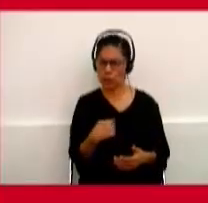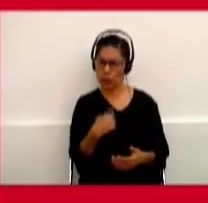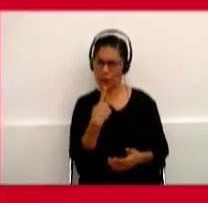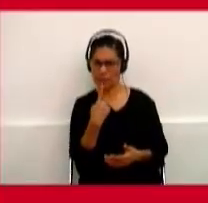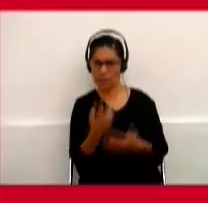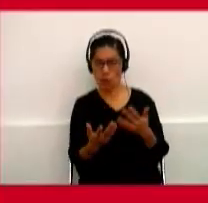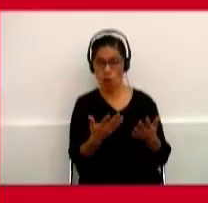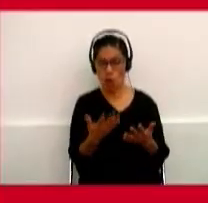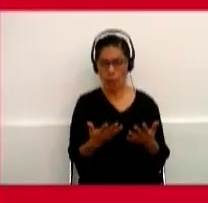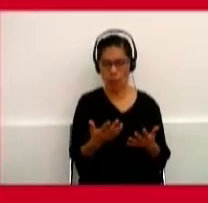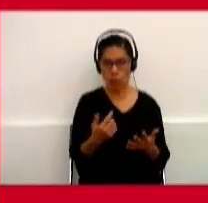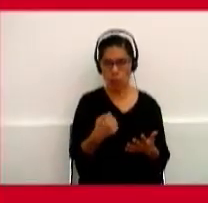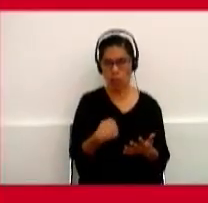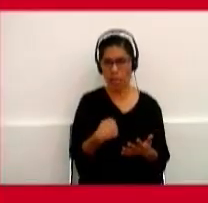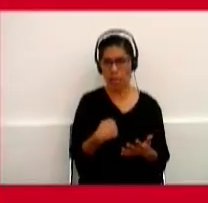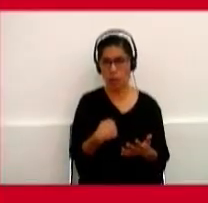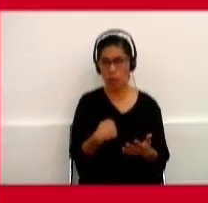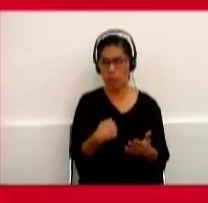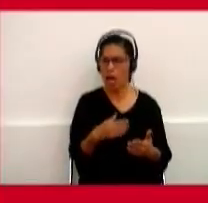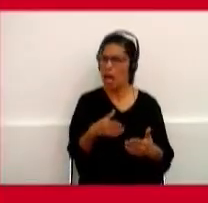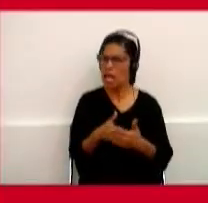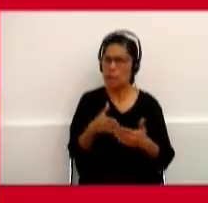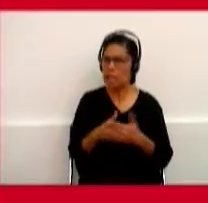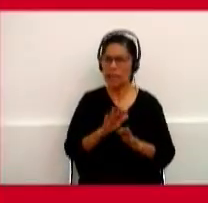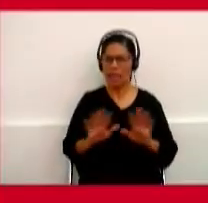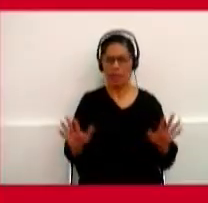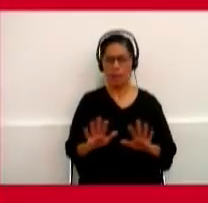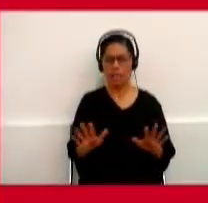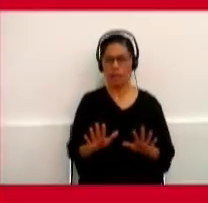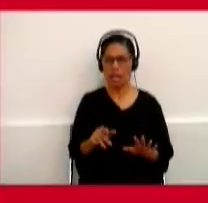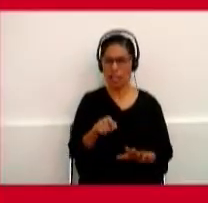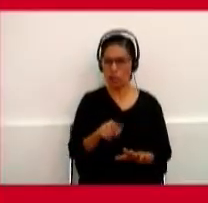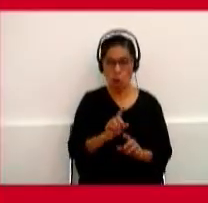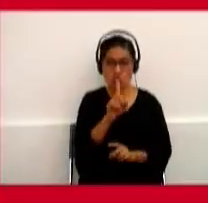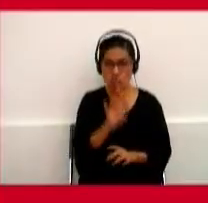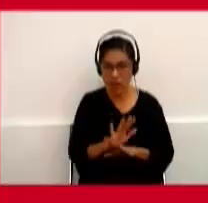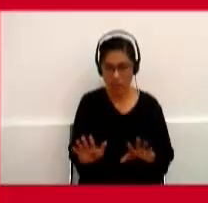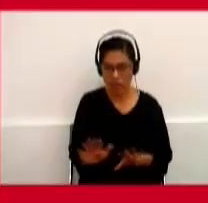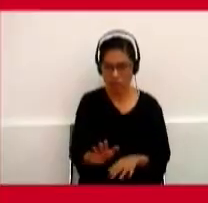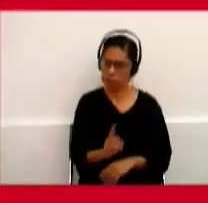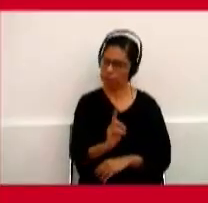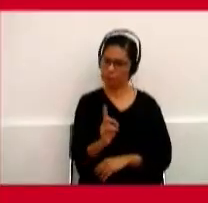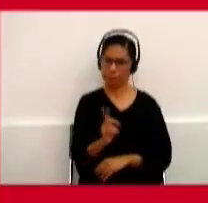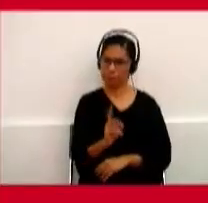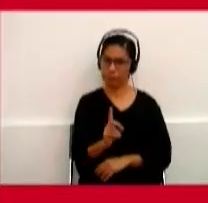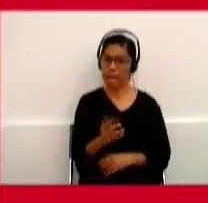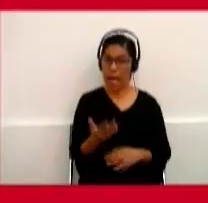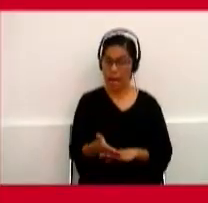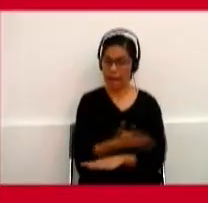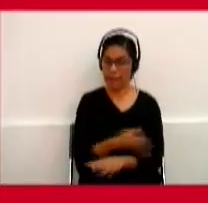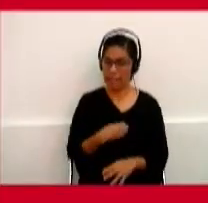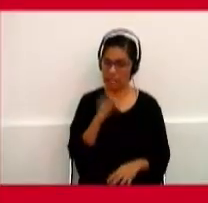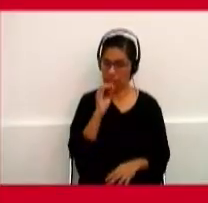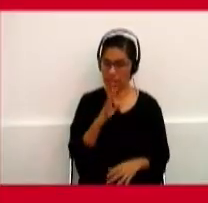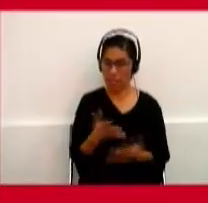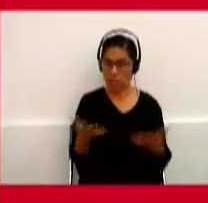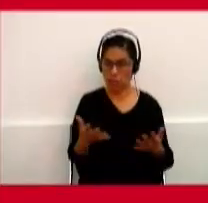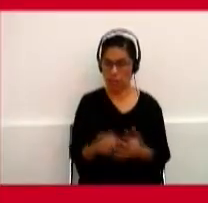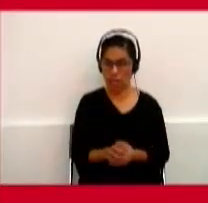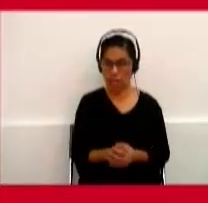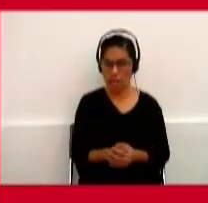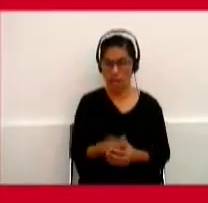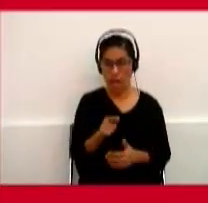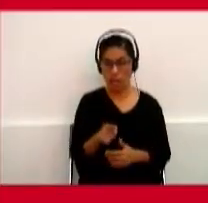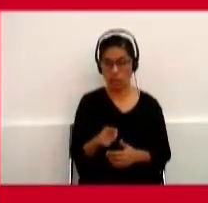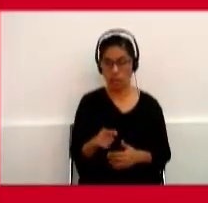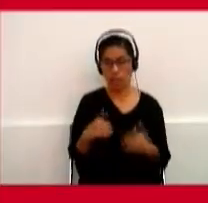de manera que no queremos limitar y bloquear a la gente a un entorno fijo, porque creo que, como ya mencioné anteriormente, las operaciones pueden tener una